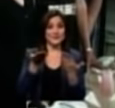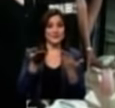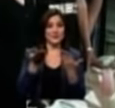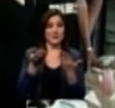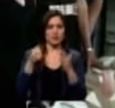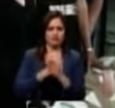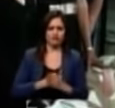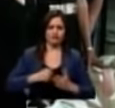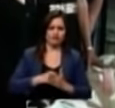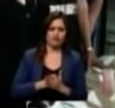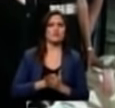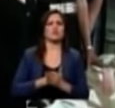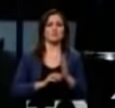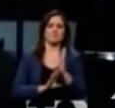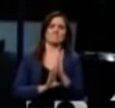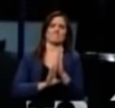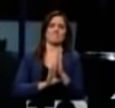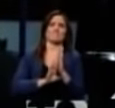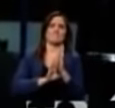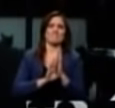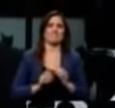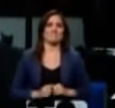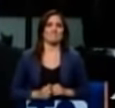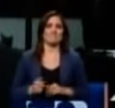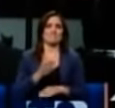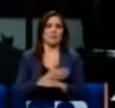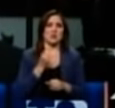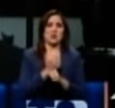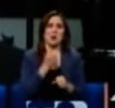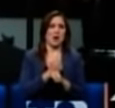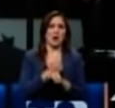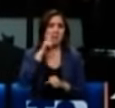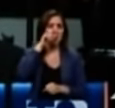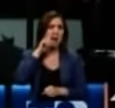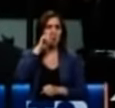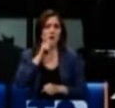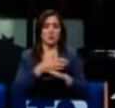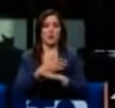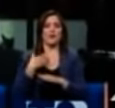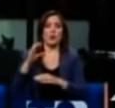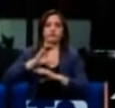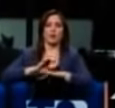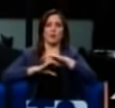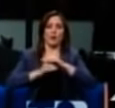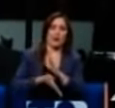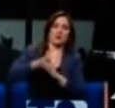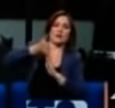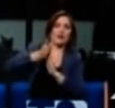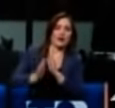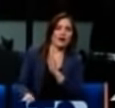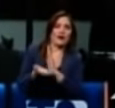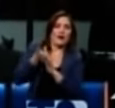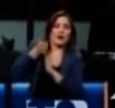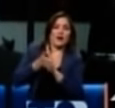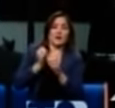llegar a ser grandes se empieza desde abajo. Primero como peón, luego subió como albañil, luego de albañil subió